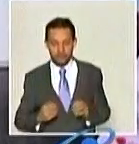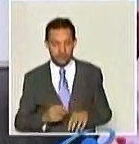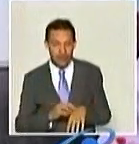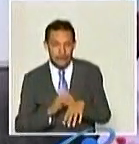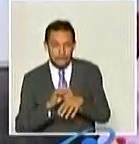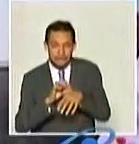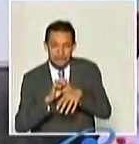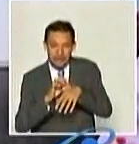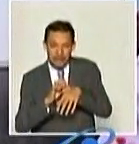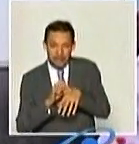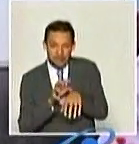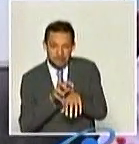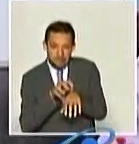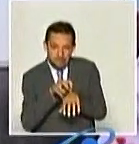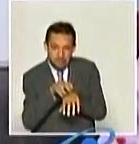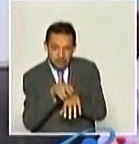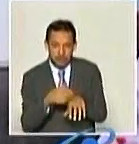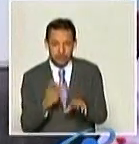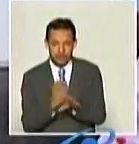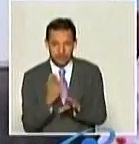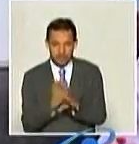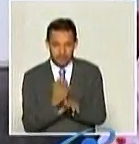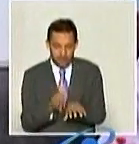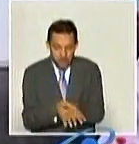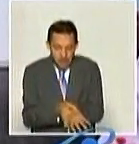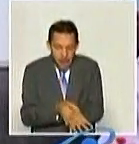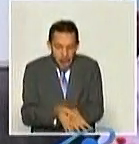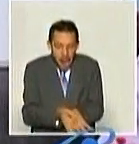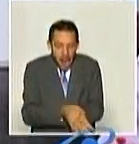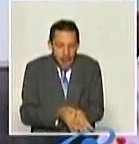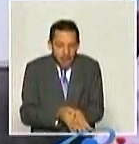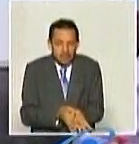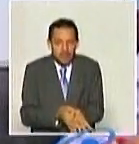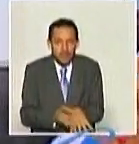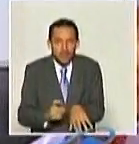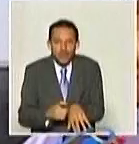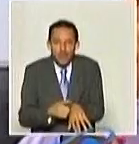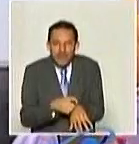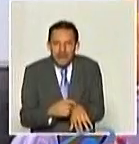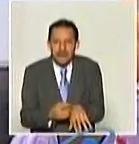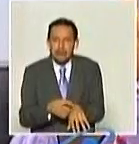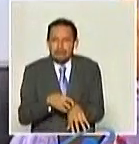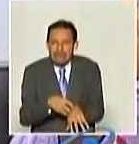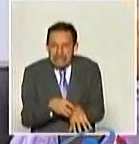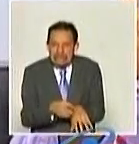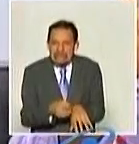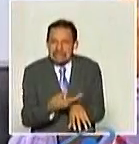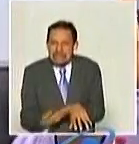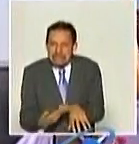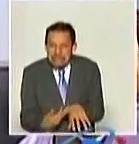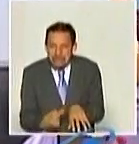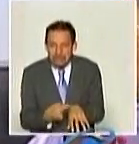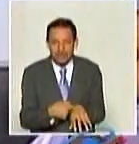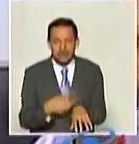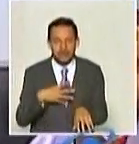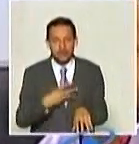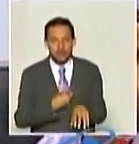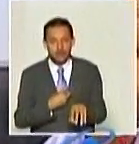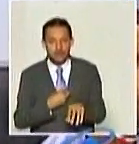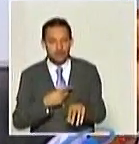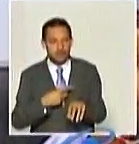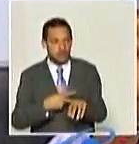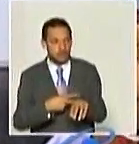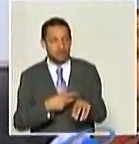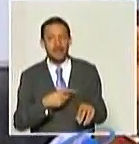llama estafilococemias, los nacidos que llaman ustedes. Y nosotros tomamos el ozono y sangre del